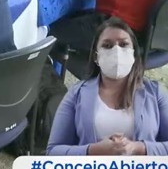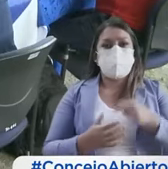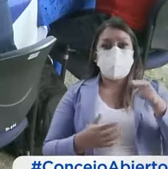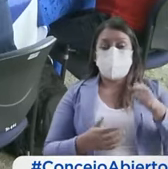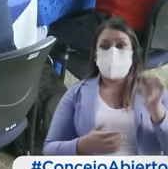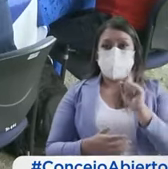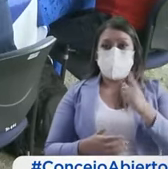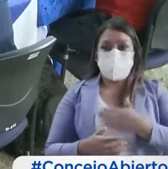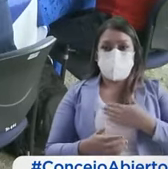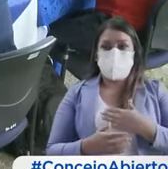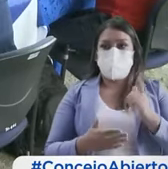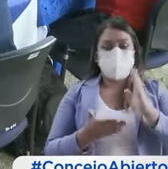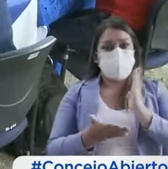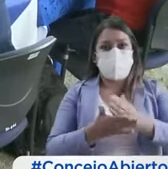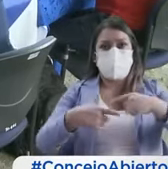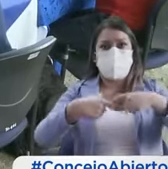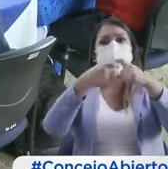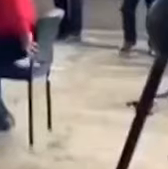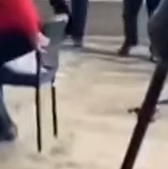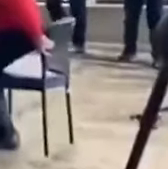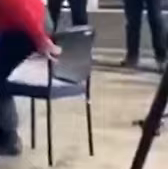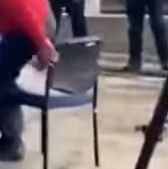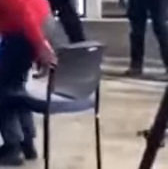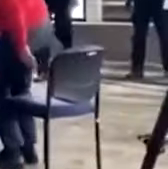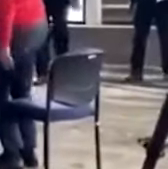No hay condiciones, suspendo la sesión. Cancelo, clausuro.